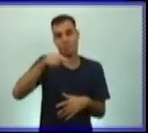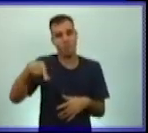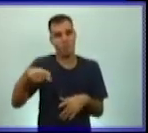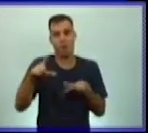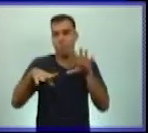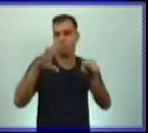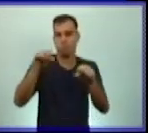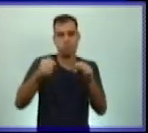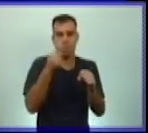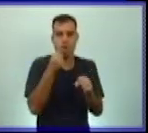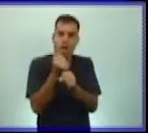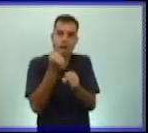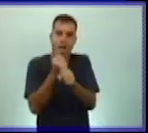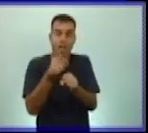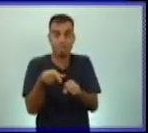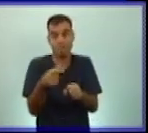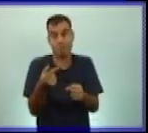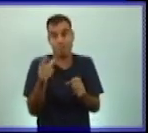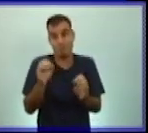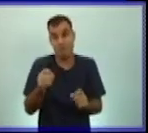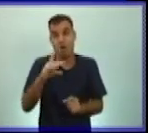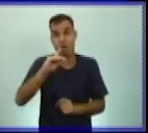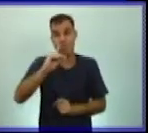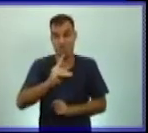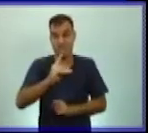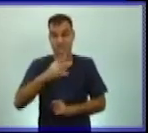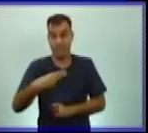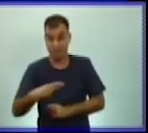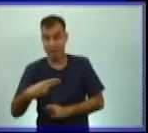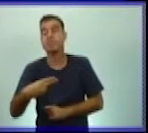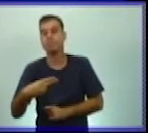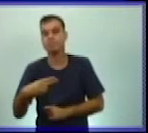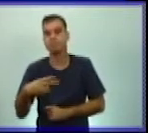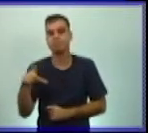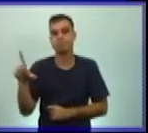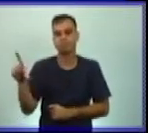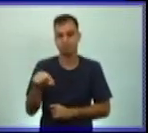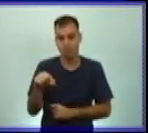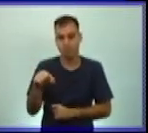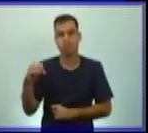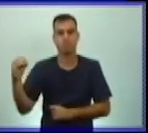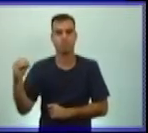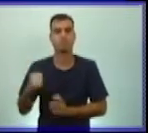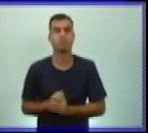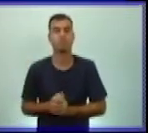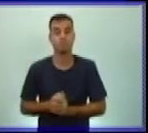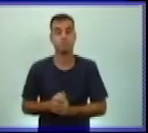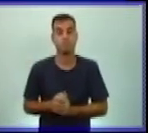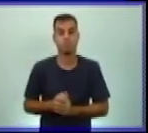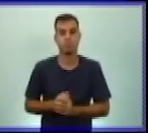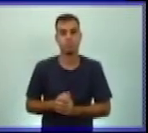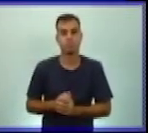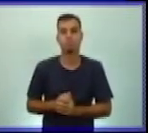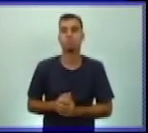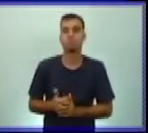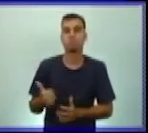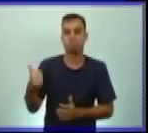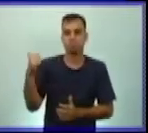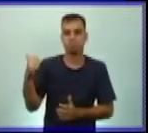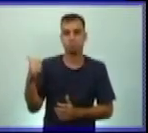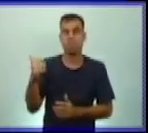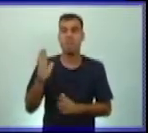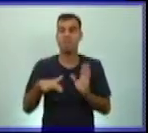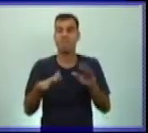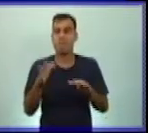procesos, de ahí que representemos el delta H menor que 0. Y si clasificáramos esta reacción atendiendo al